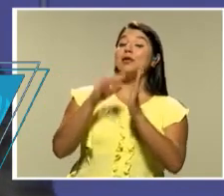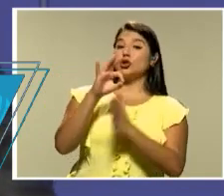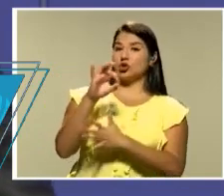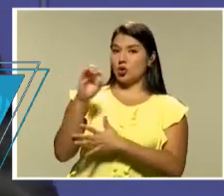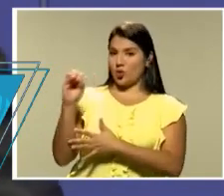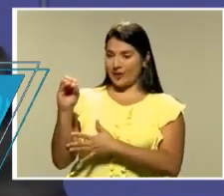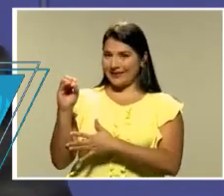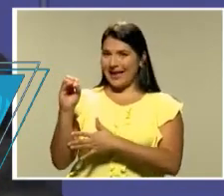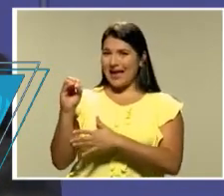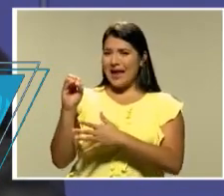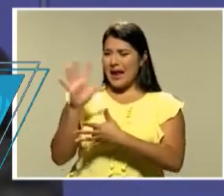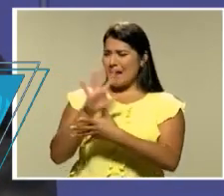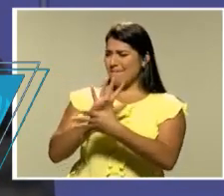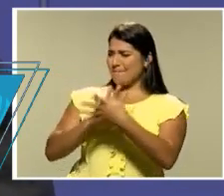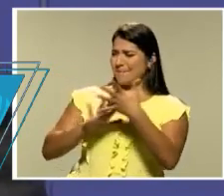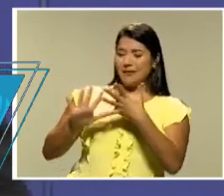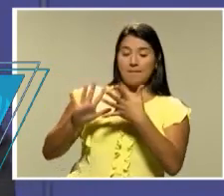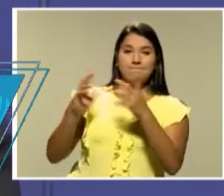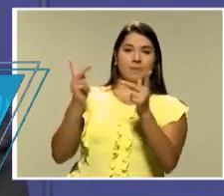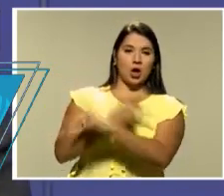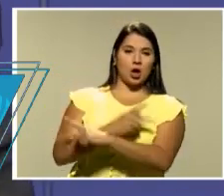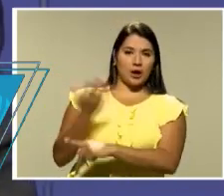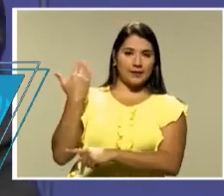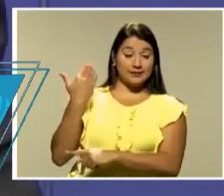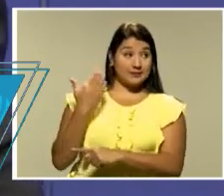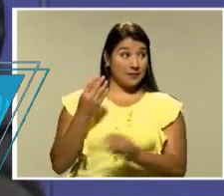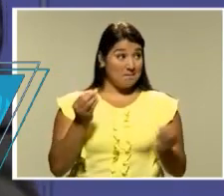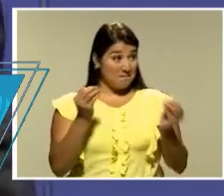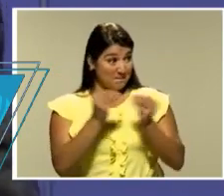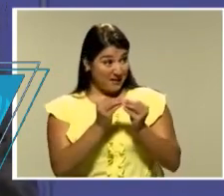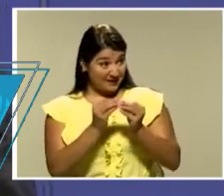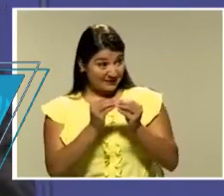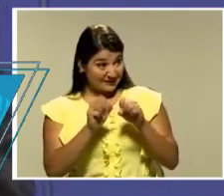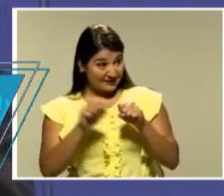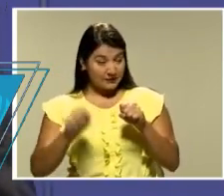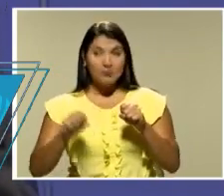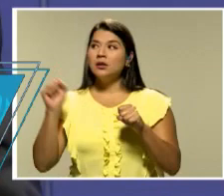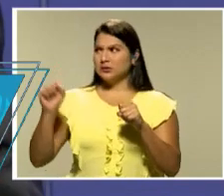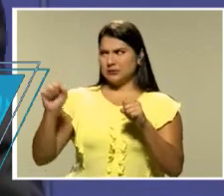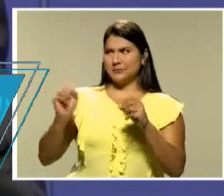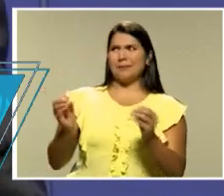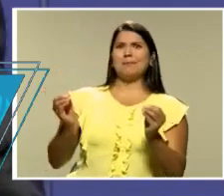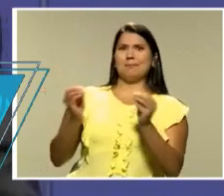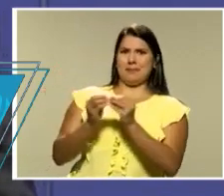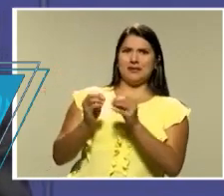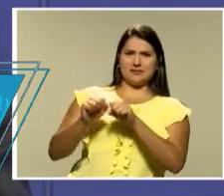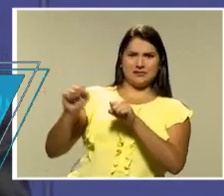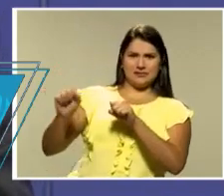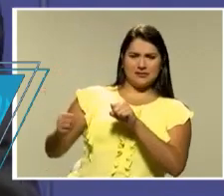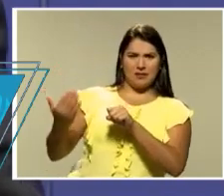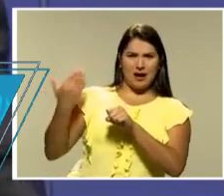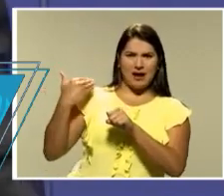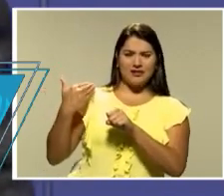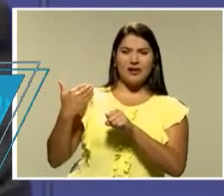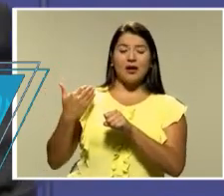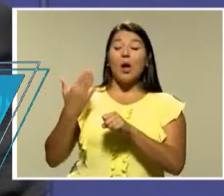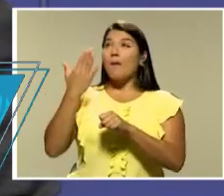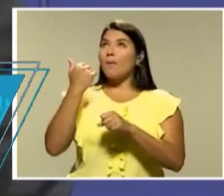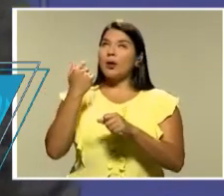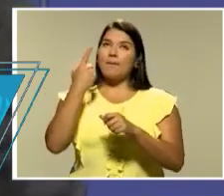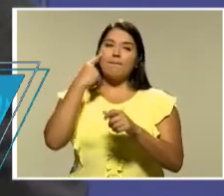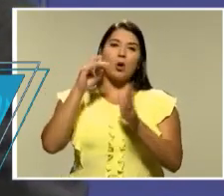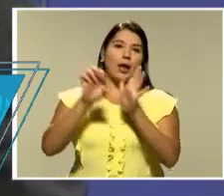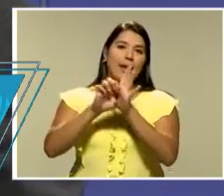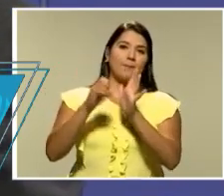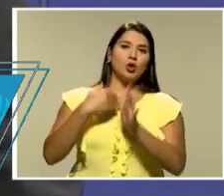maraña era muchísimo peor. Había más. Muchísimo más regímenes abiertos. Era la época en que existía, por